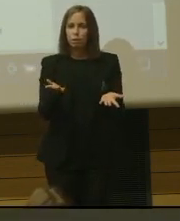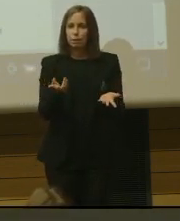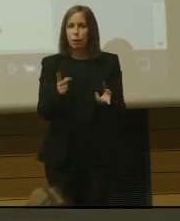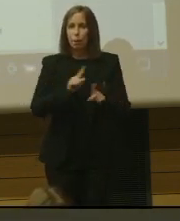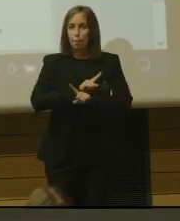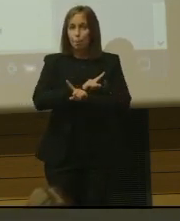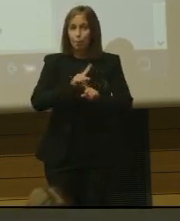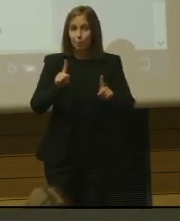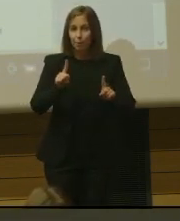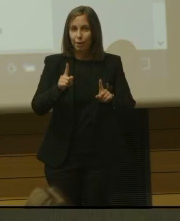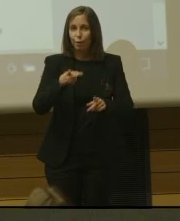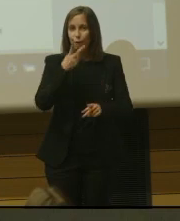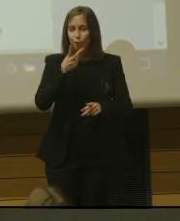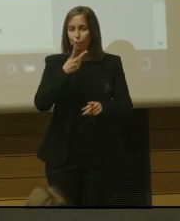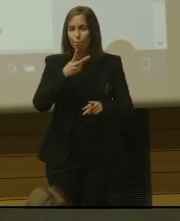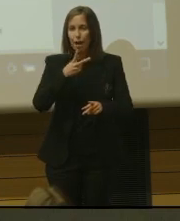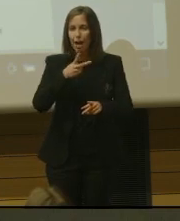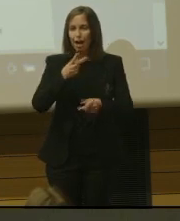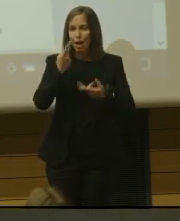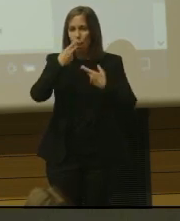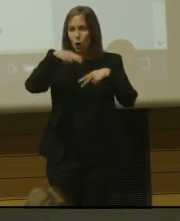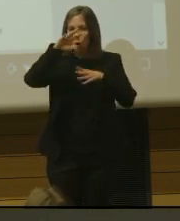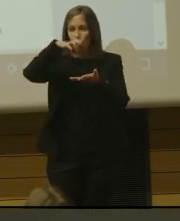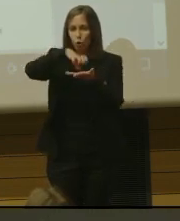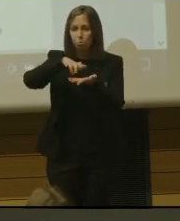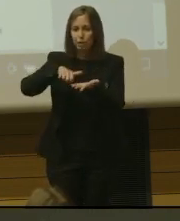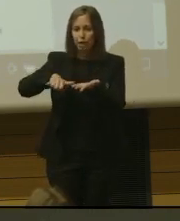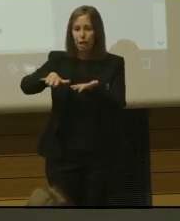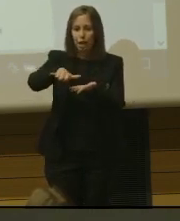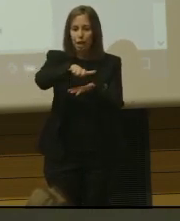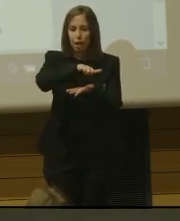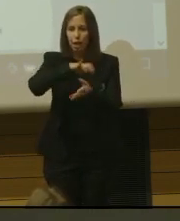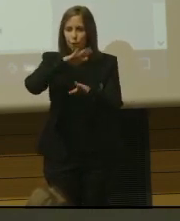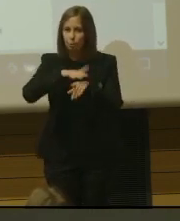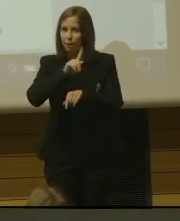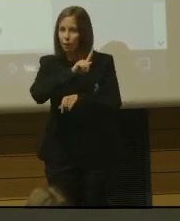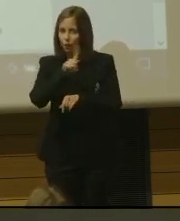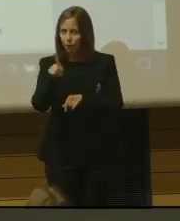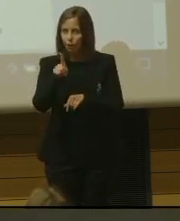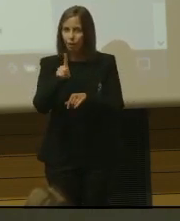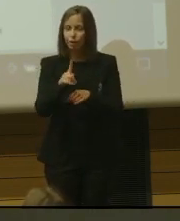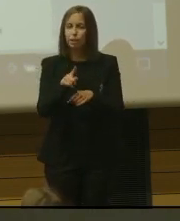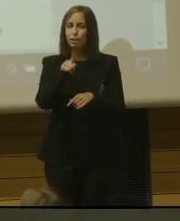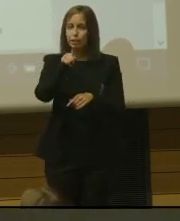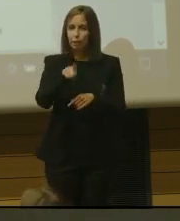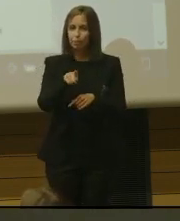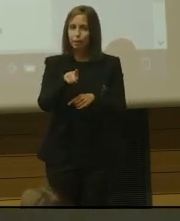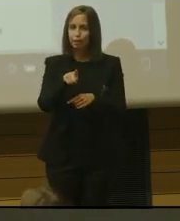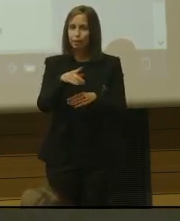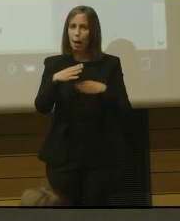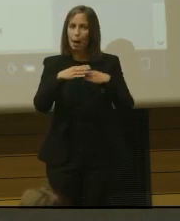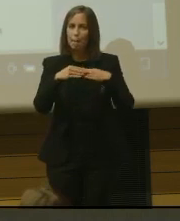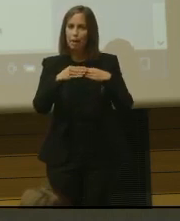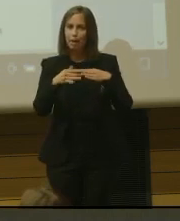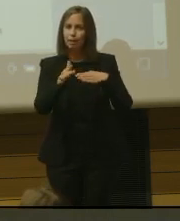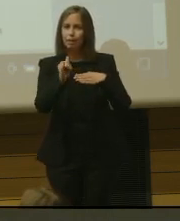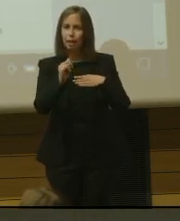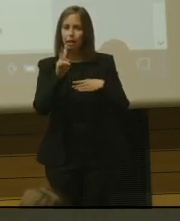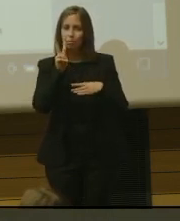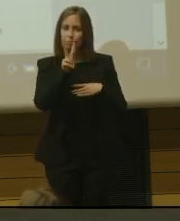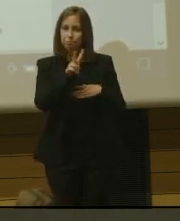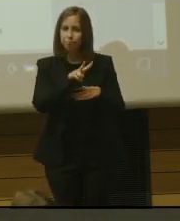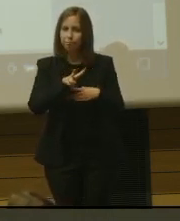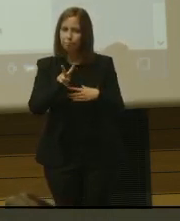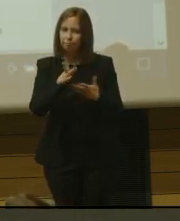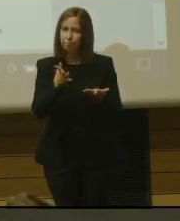prohibido fumar en los alrededores no se está cumpliendo, y entre que, bueno, tienes unos pacientes y, bueno, yo